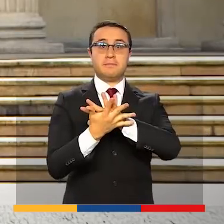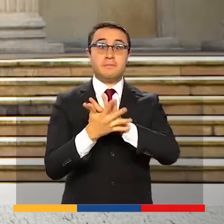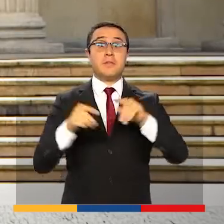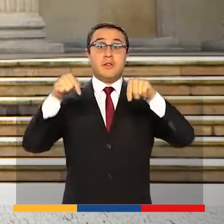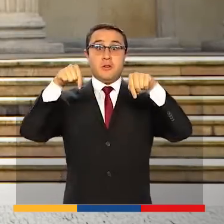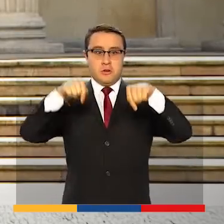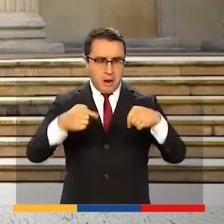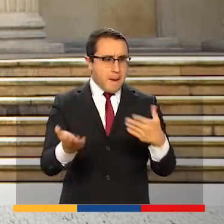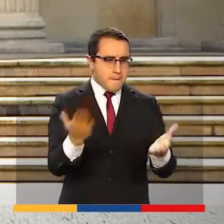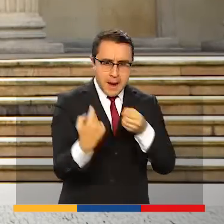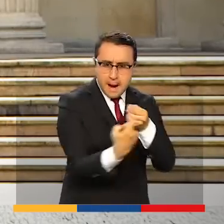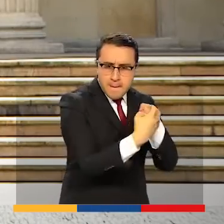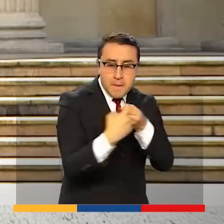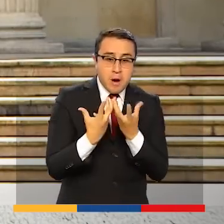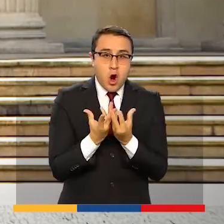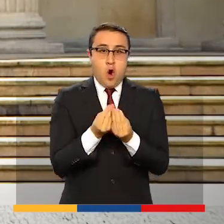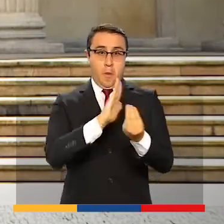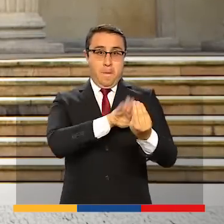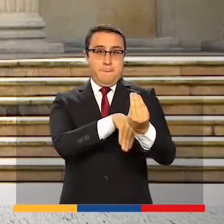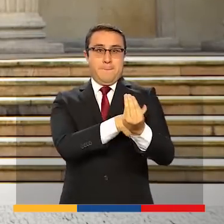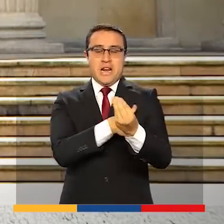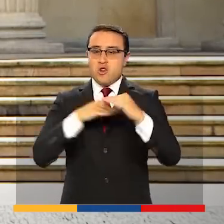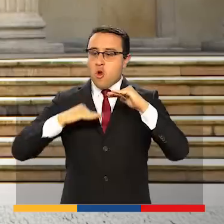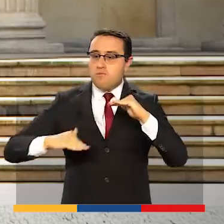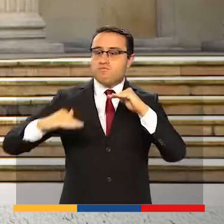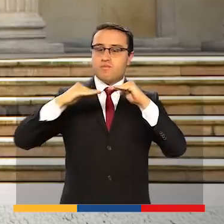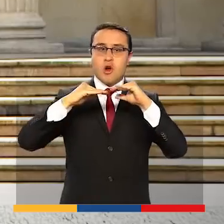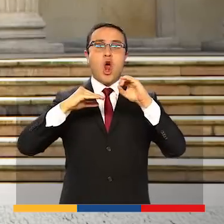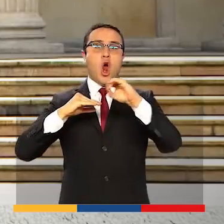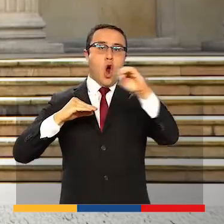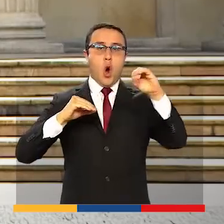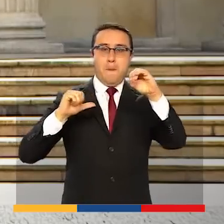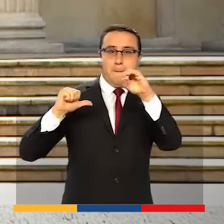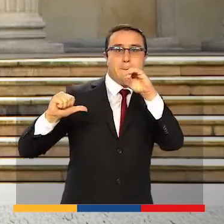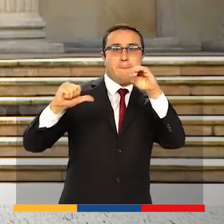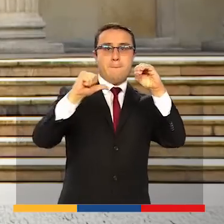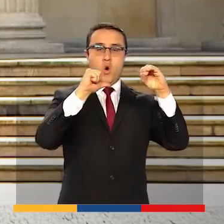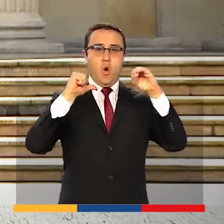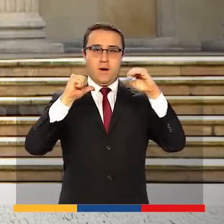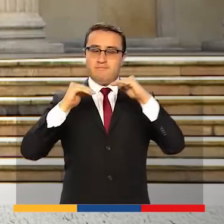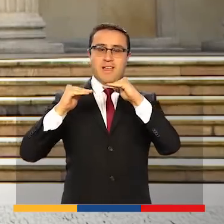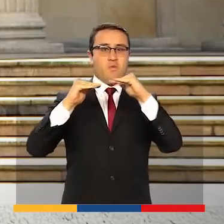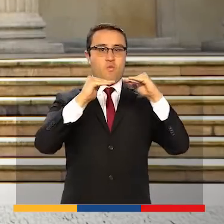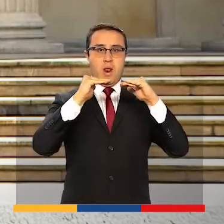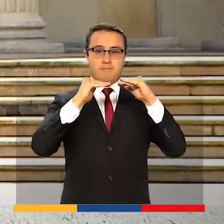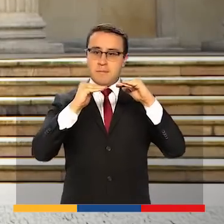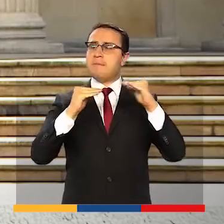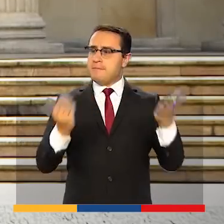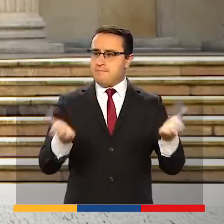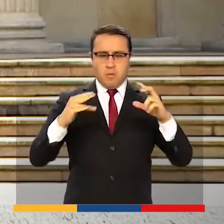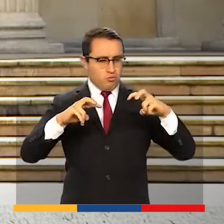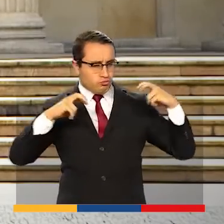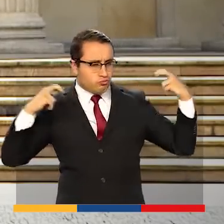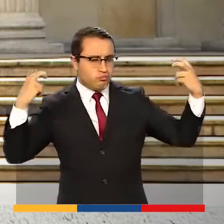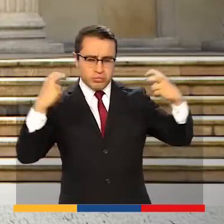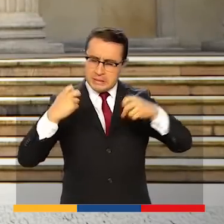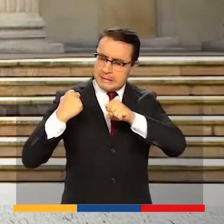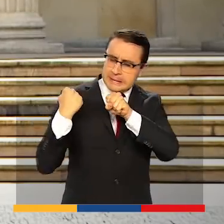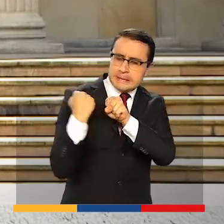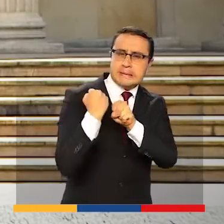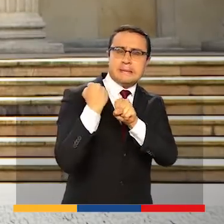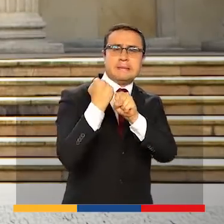Conformamos un gabinete paritario, hombres y mujeres por igual, con quienes empezamos a